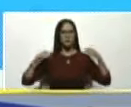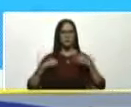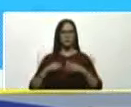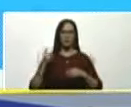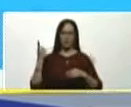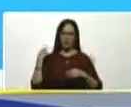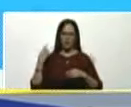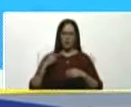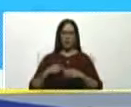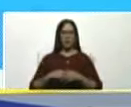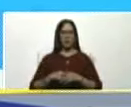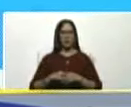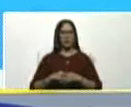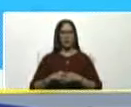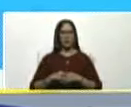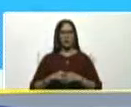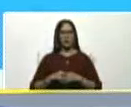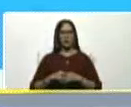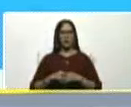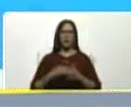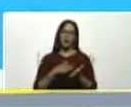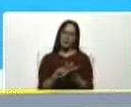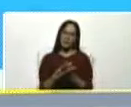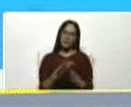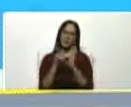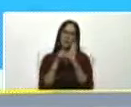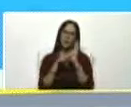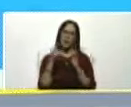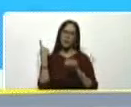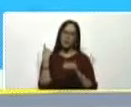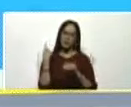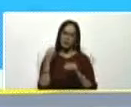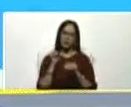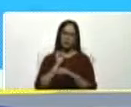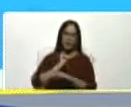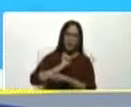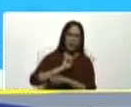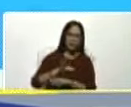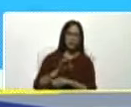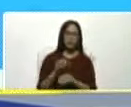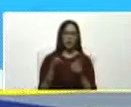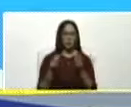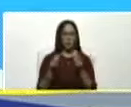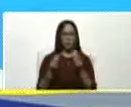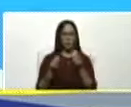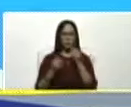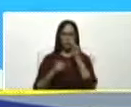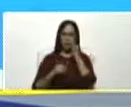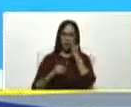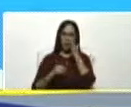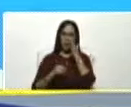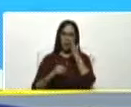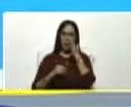Ayer, pasa que en el programa ayer lancé demasiados tubazos.